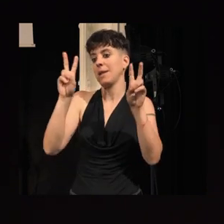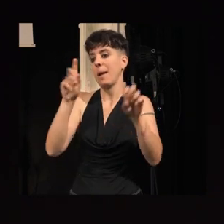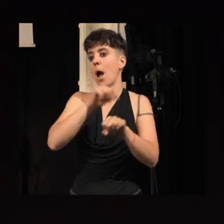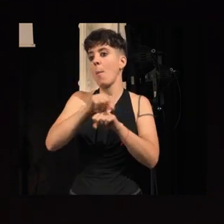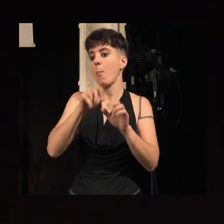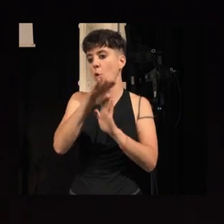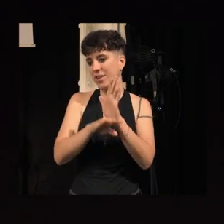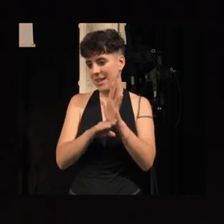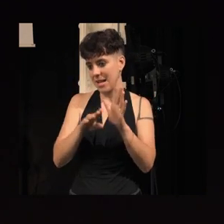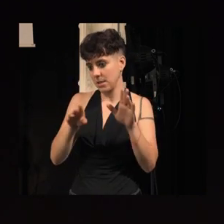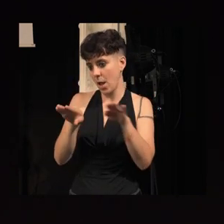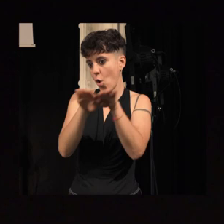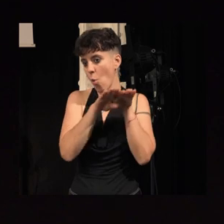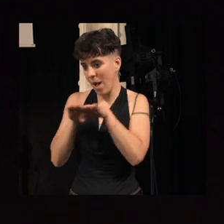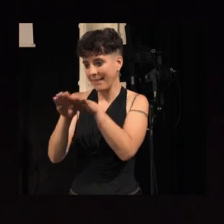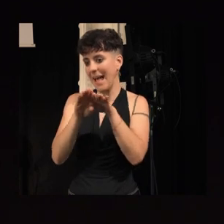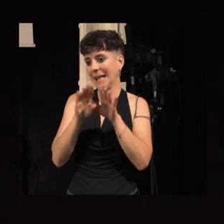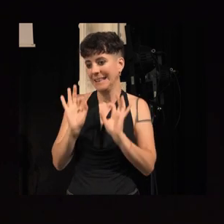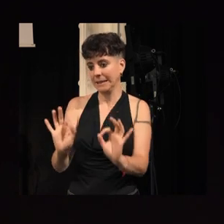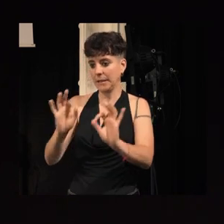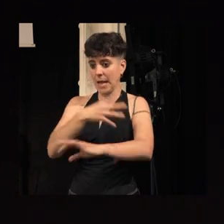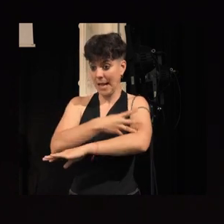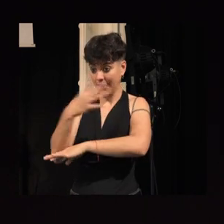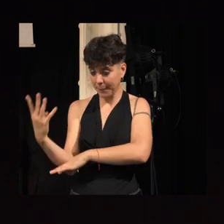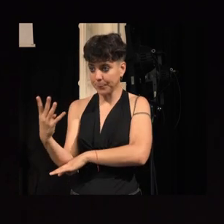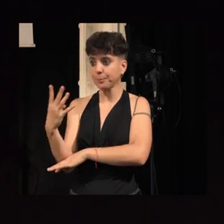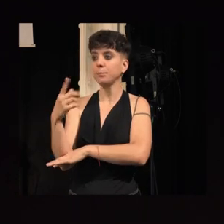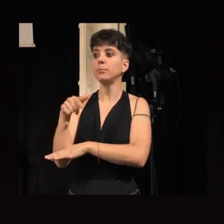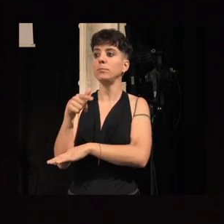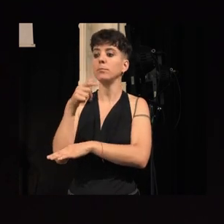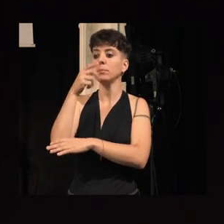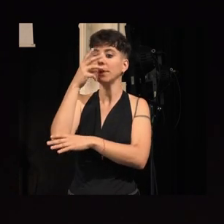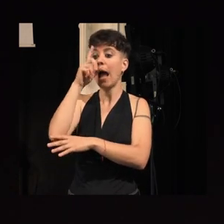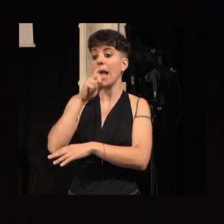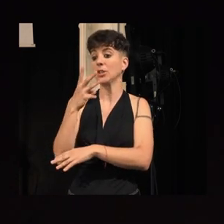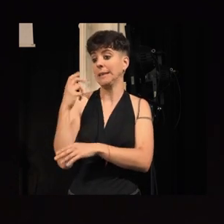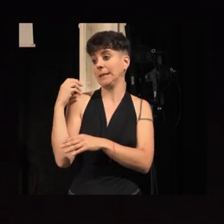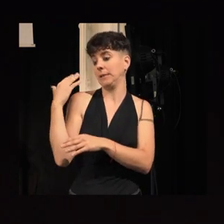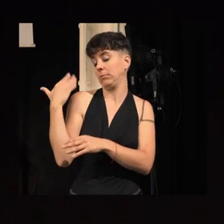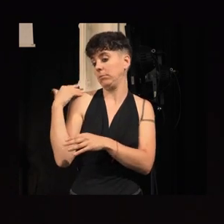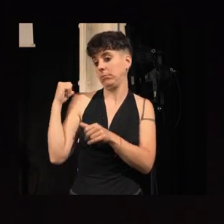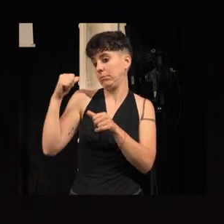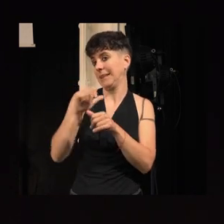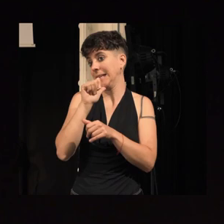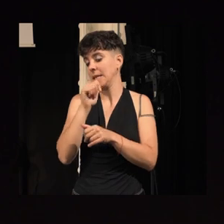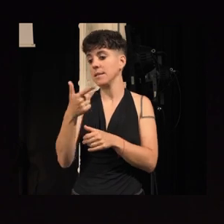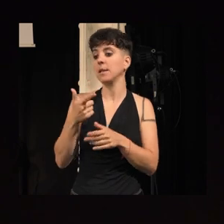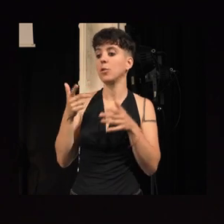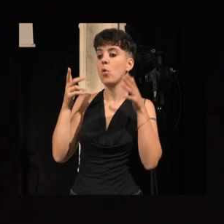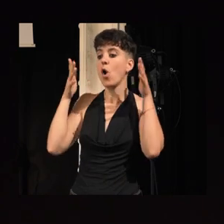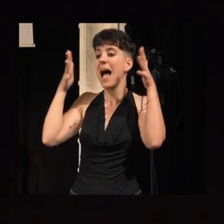las políticas LGTB en particular. Pues desde hace casi 3 años trabajo asesorando a la administración